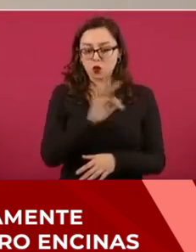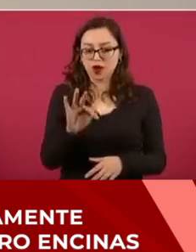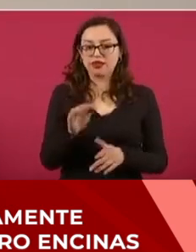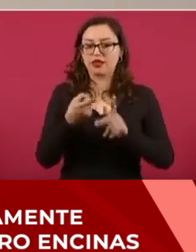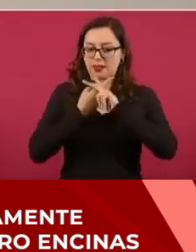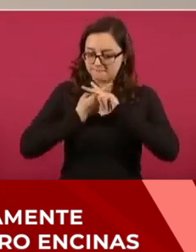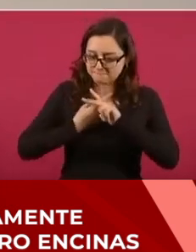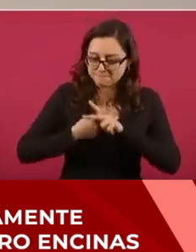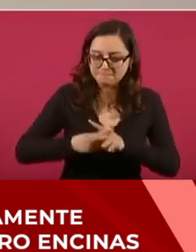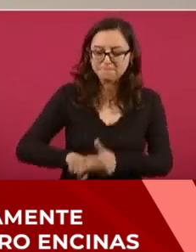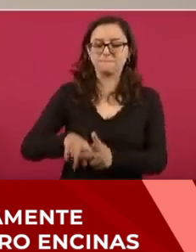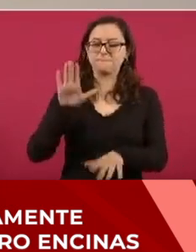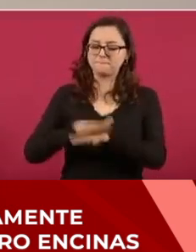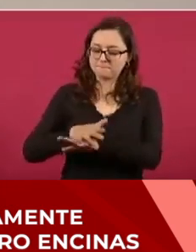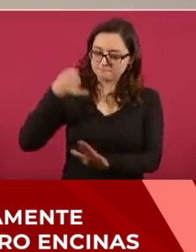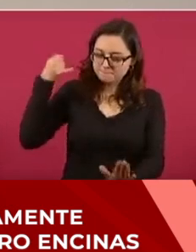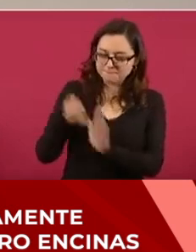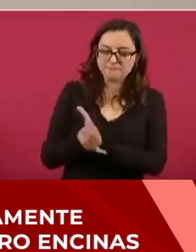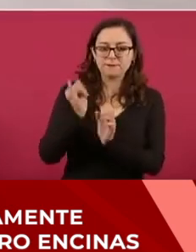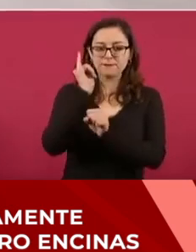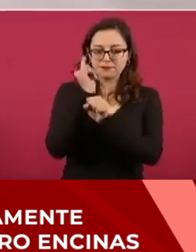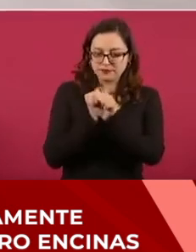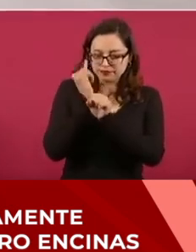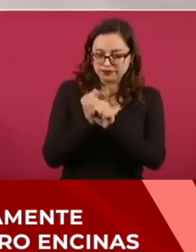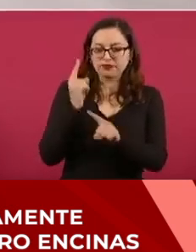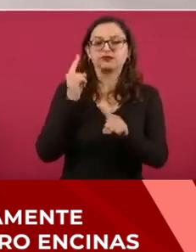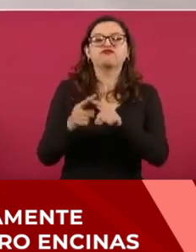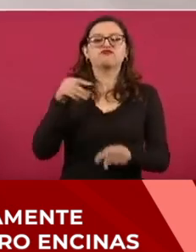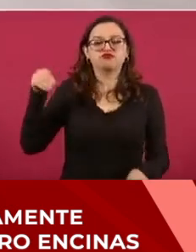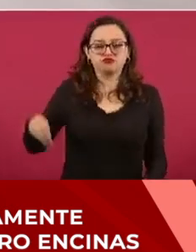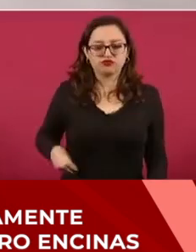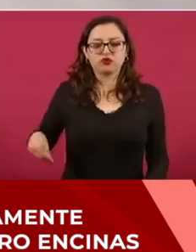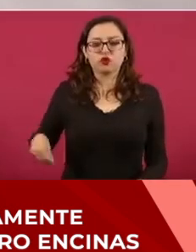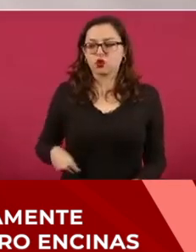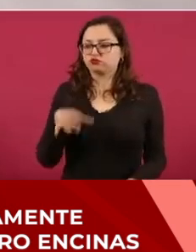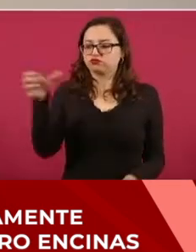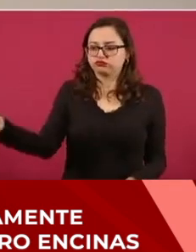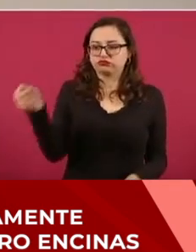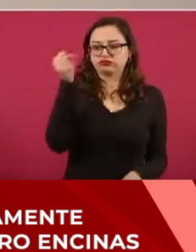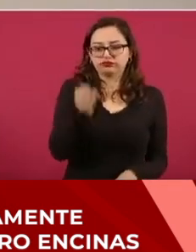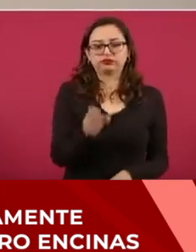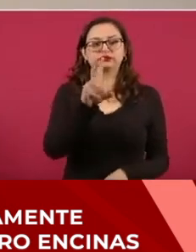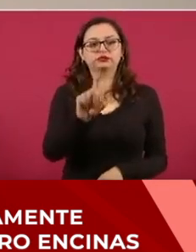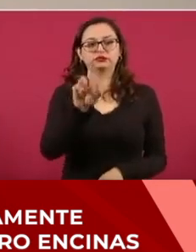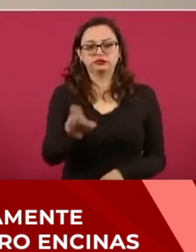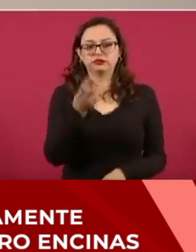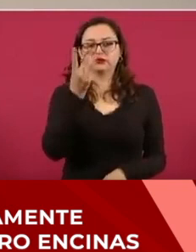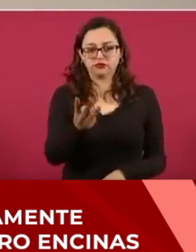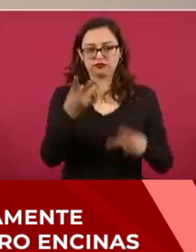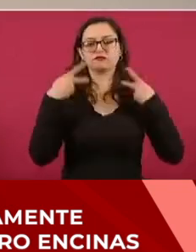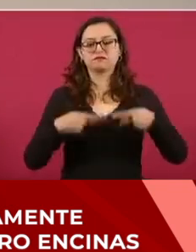continúe las indagatorias para el deslinde de responsabilidades en contra de 33